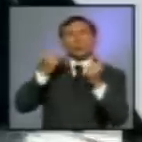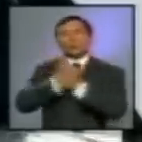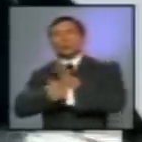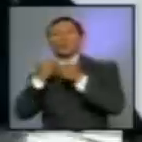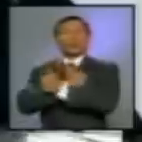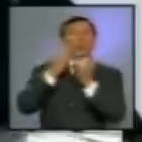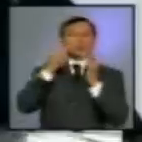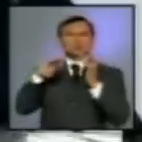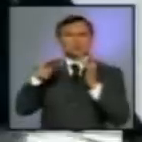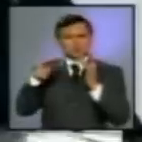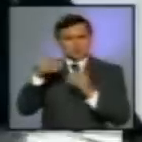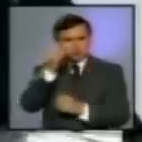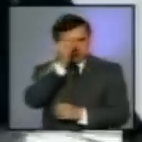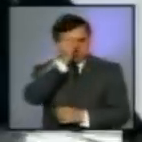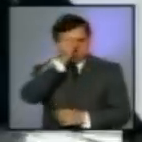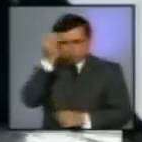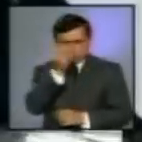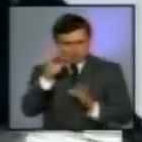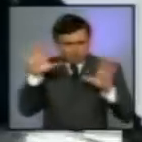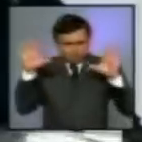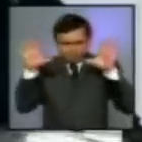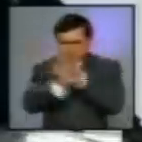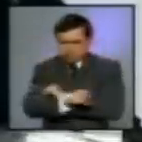manera tan burda en que no se ha informado